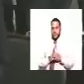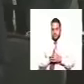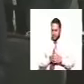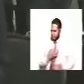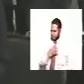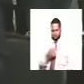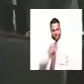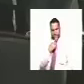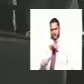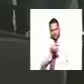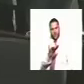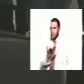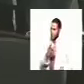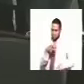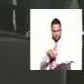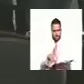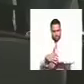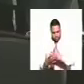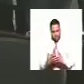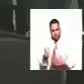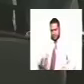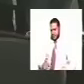Desde un principio